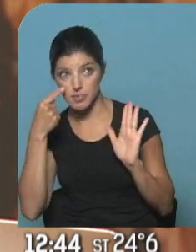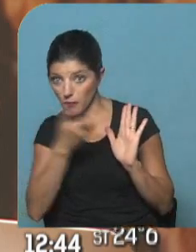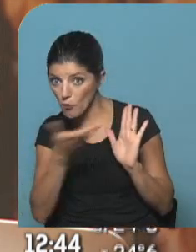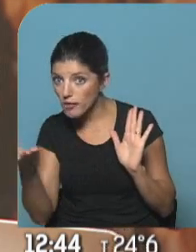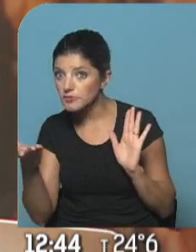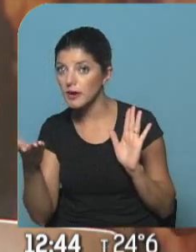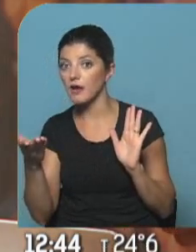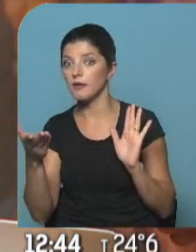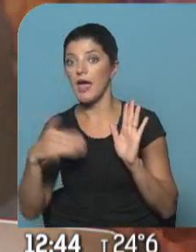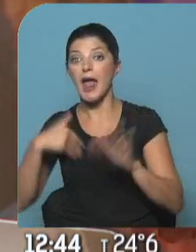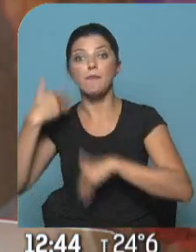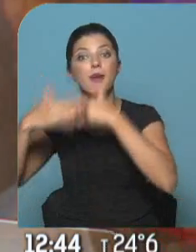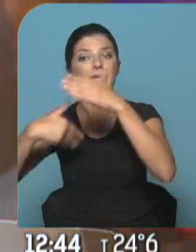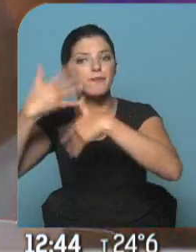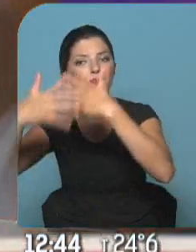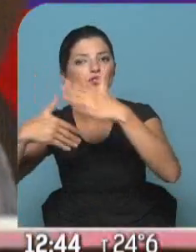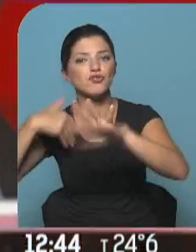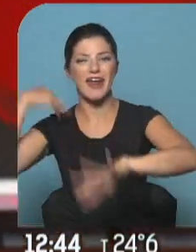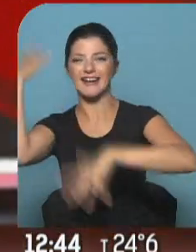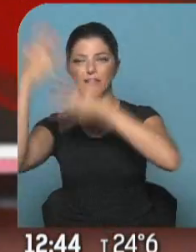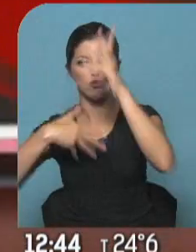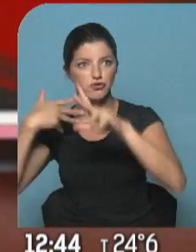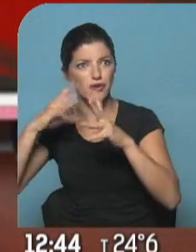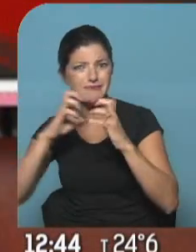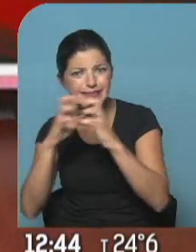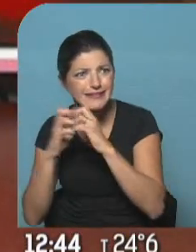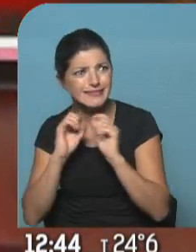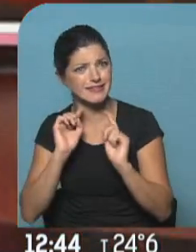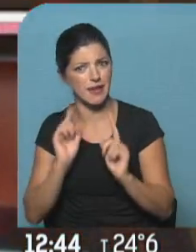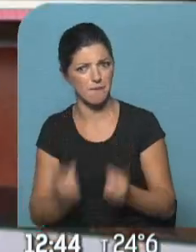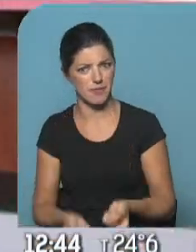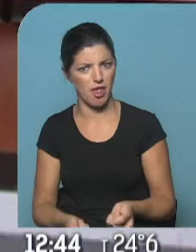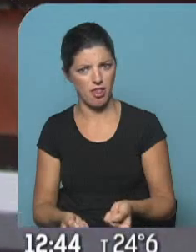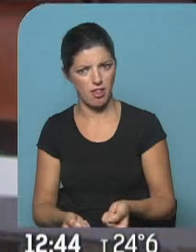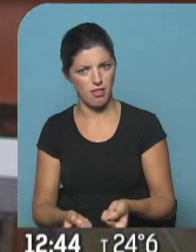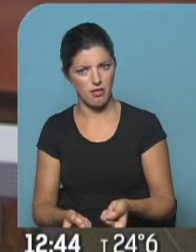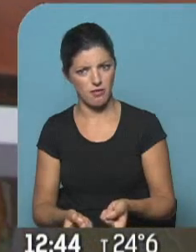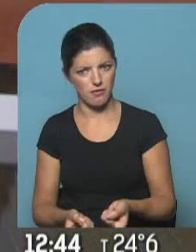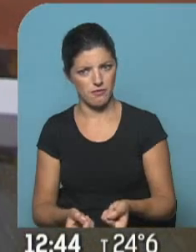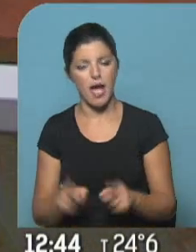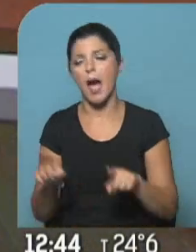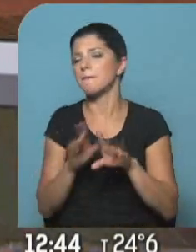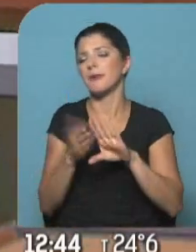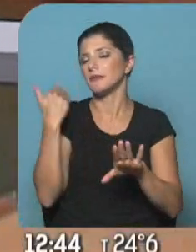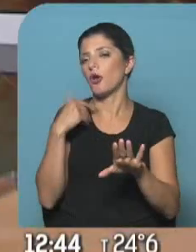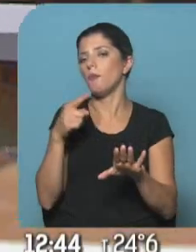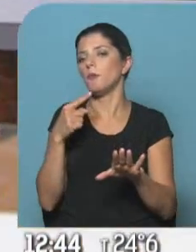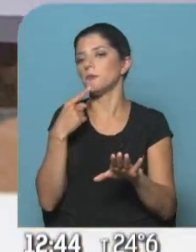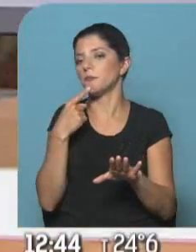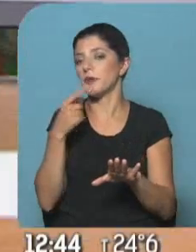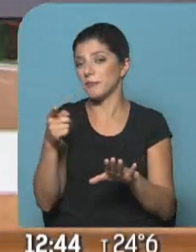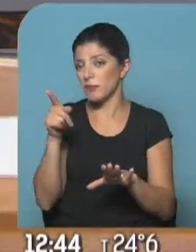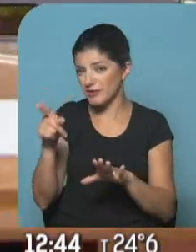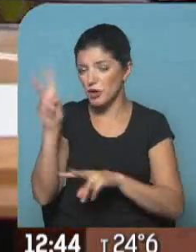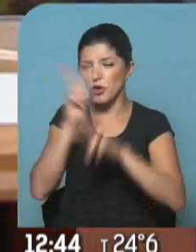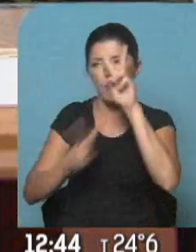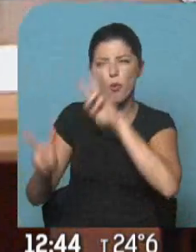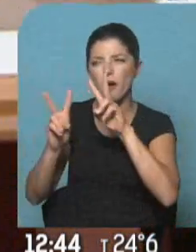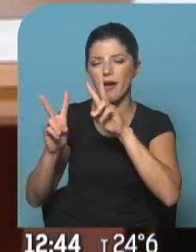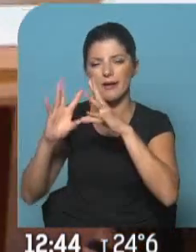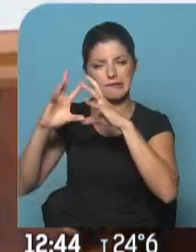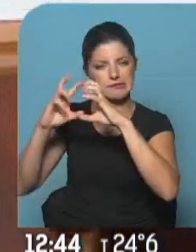del proceso de la Revolución Ciudadana, más allá de cómo se responde a la pregunta que yo planteaba al principio, si no está tratando de aniquilar esa Revolución